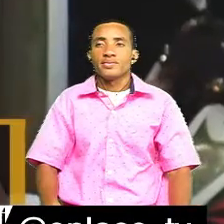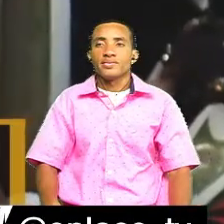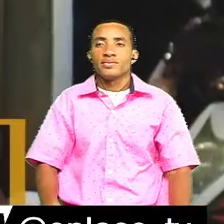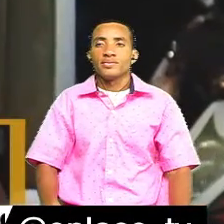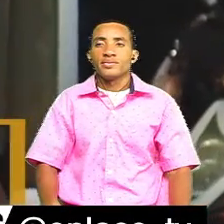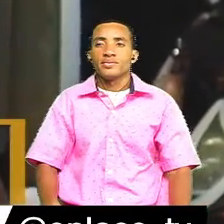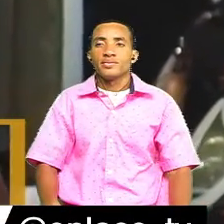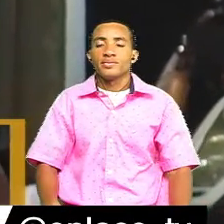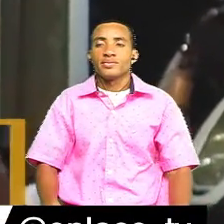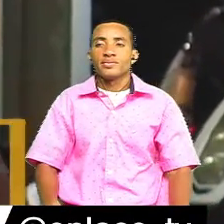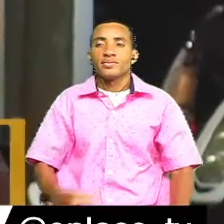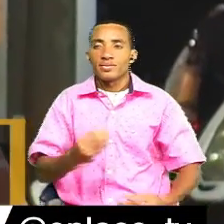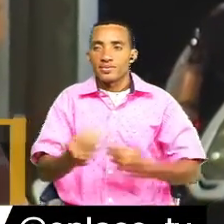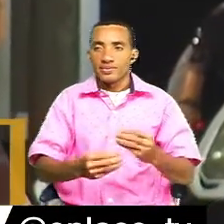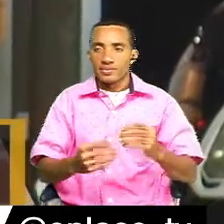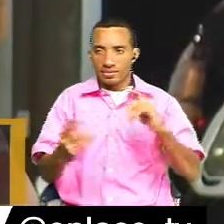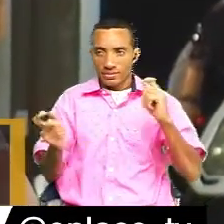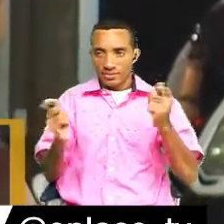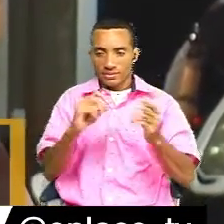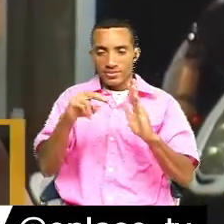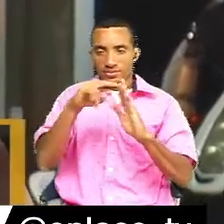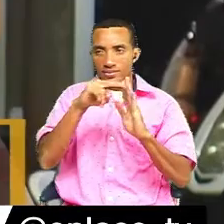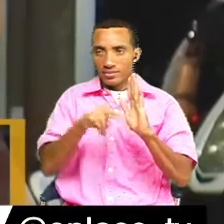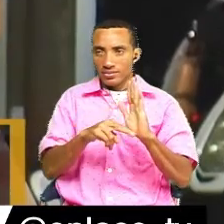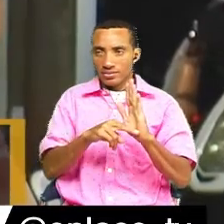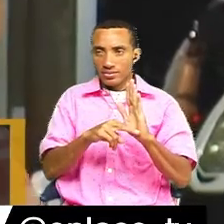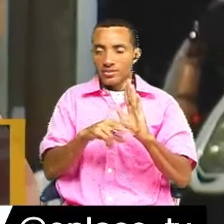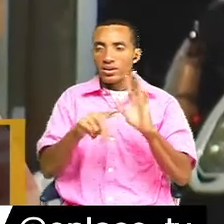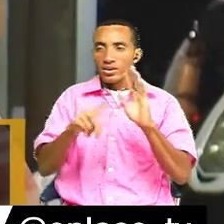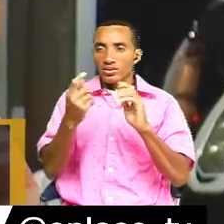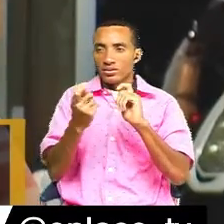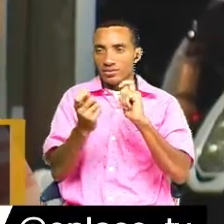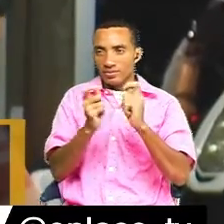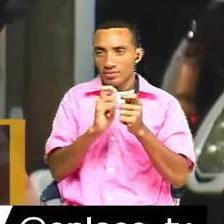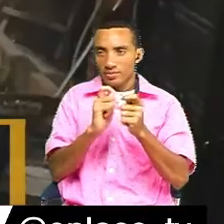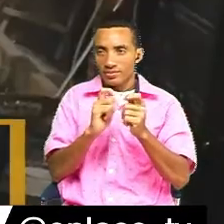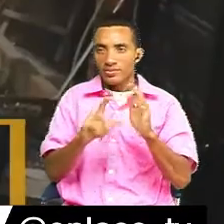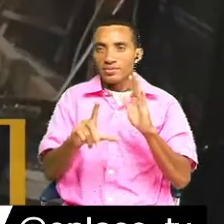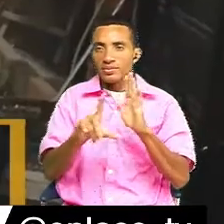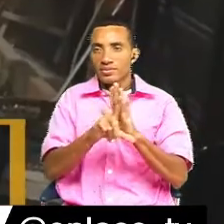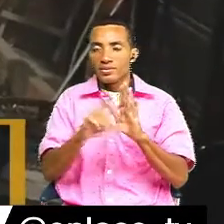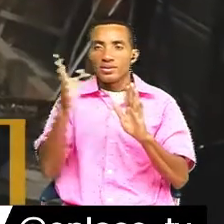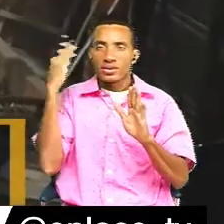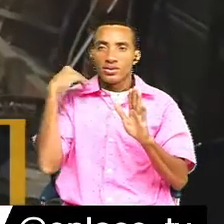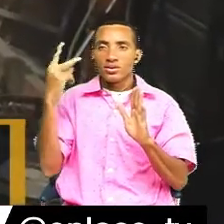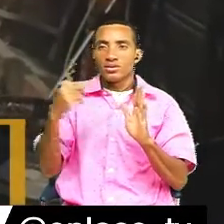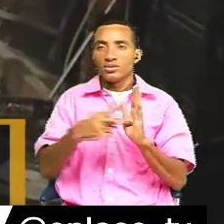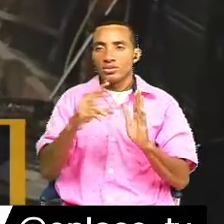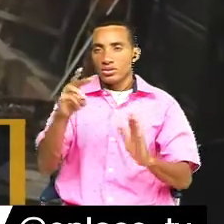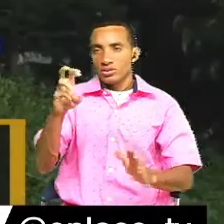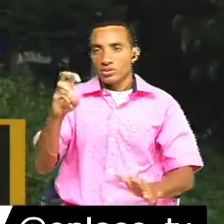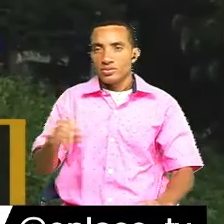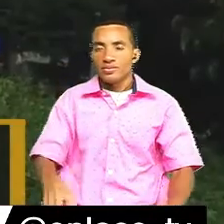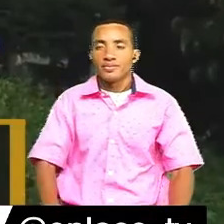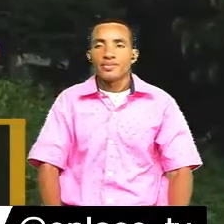Vamos a hacer unos cambios normativos para unos ajustes a la legalización que se hizo en el 2008.